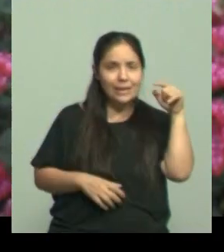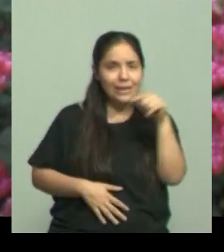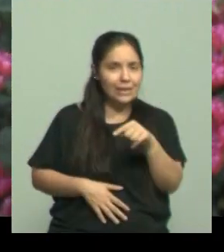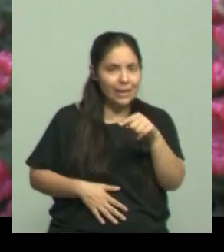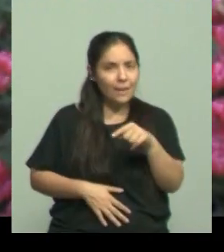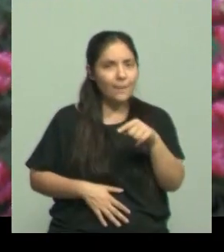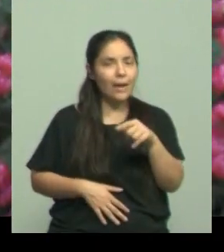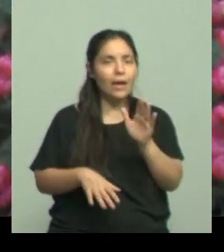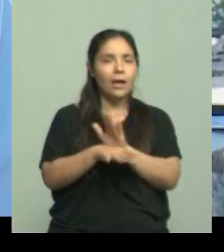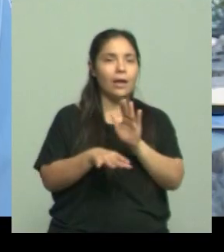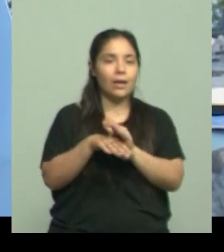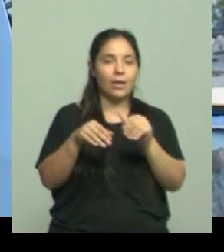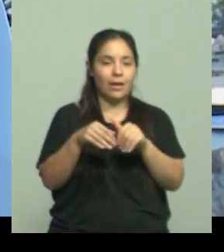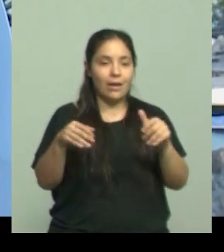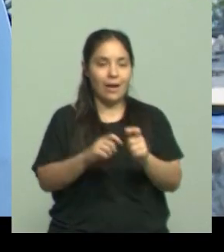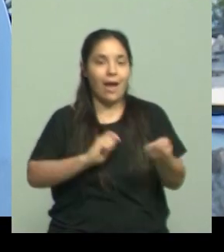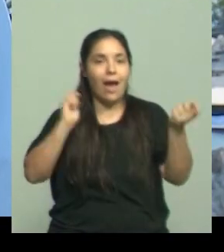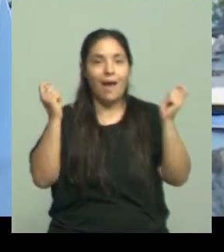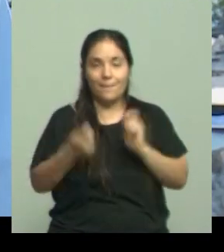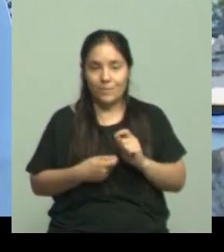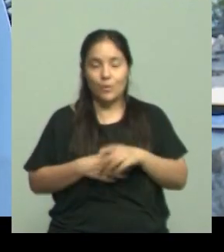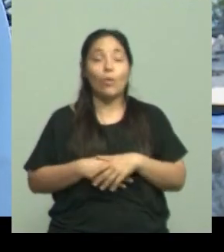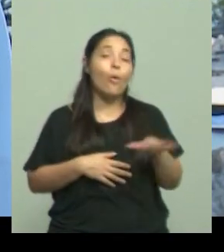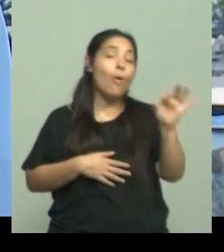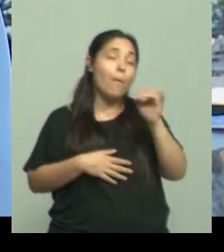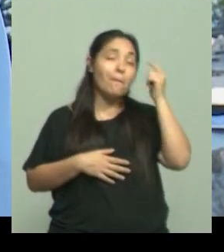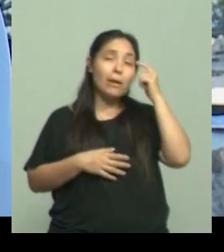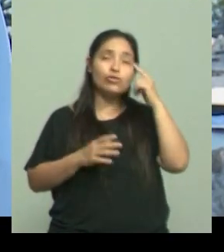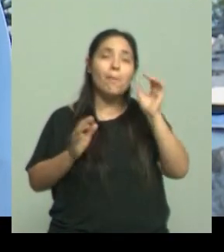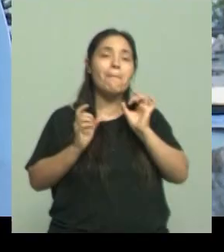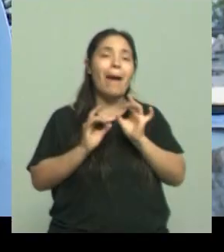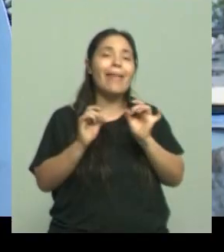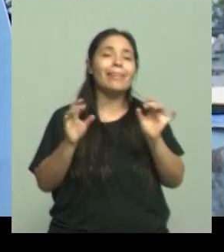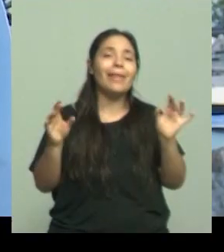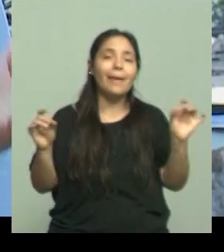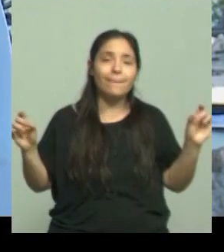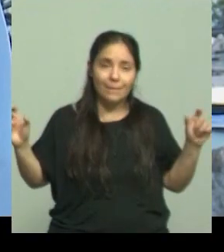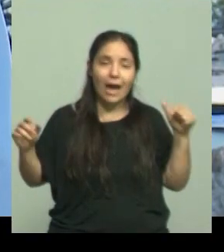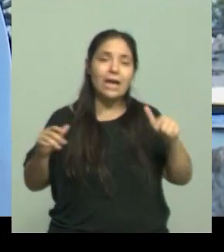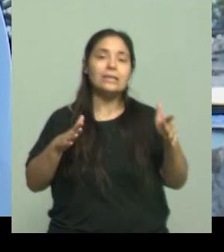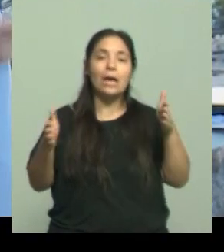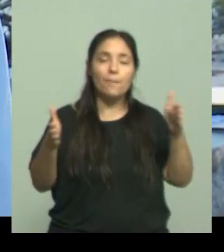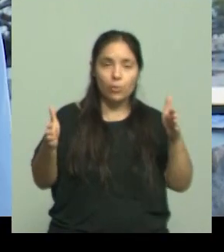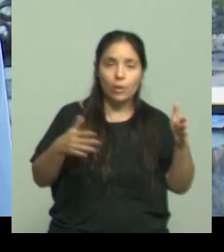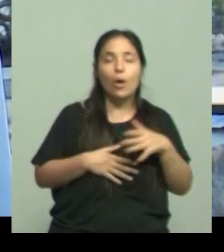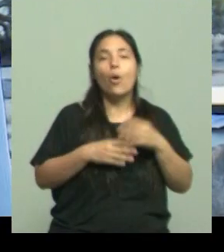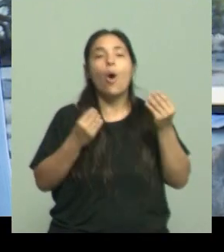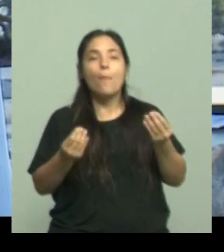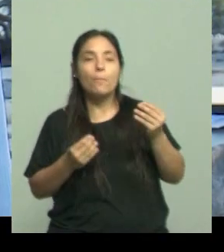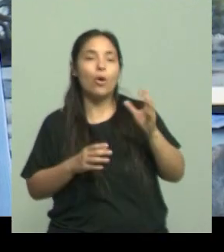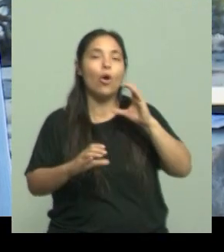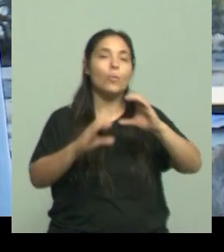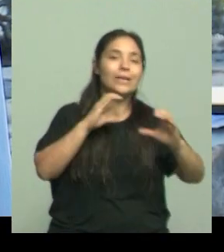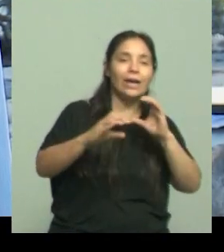este nuevo gobierno, o tal vez la pandemia fue la bisagra en relación a los medios de comunicación, formación de opinión pública y el